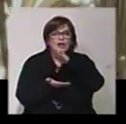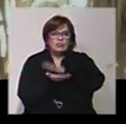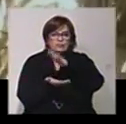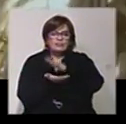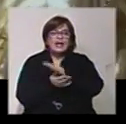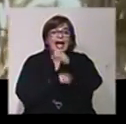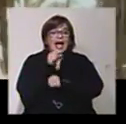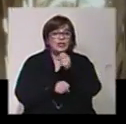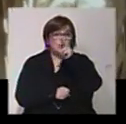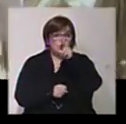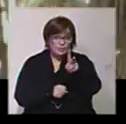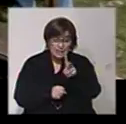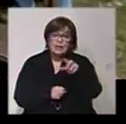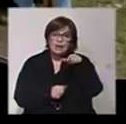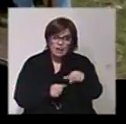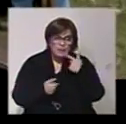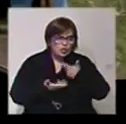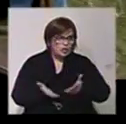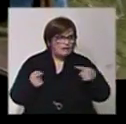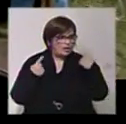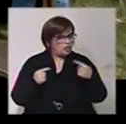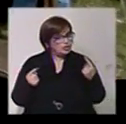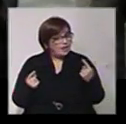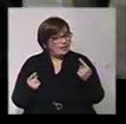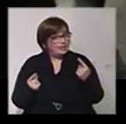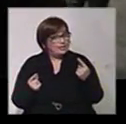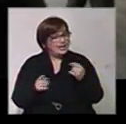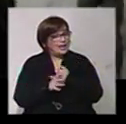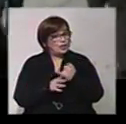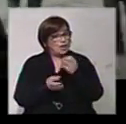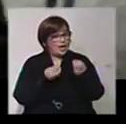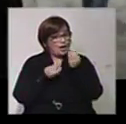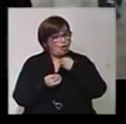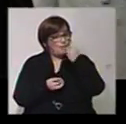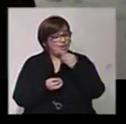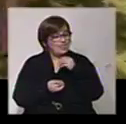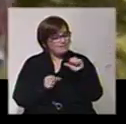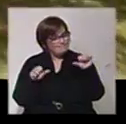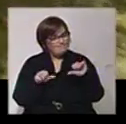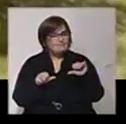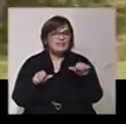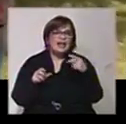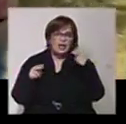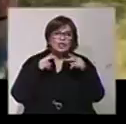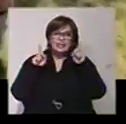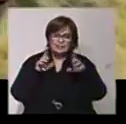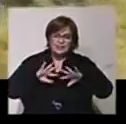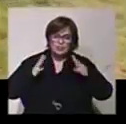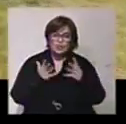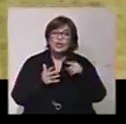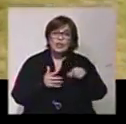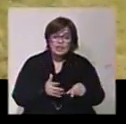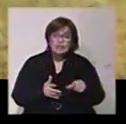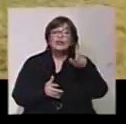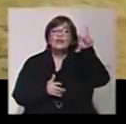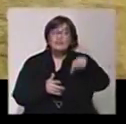2000 en el que revelaba cosas no muy buenas de la industria culinaria, ¿no?, y de los restaurantes del mundo. Ese libro de hecho inspiró una serie